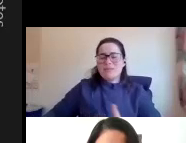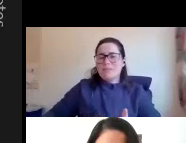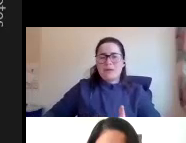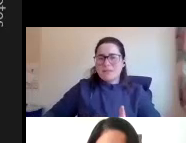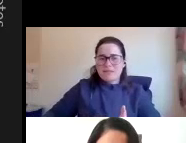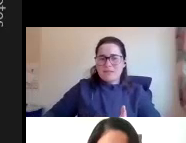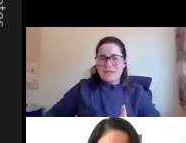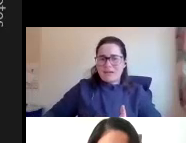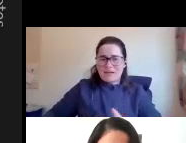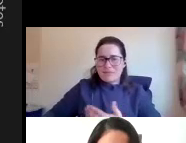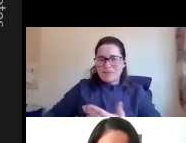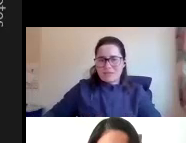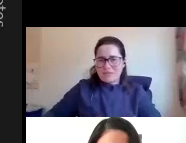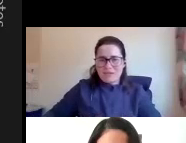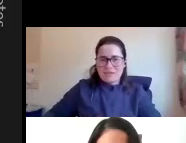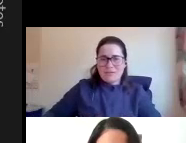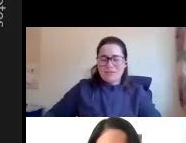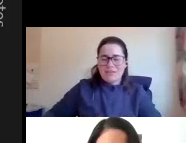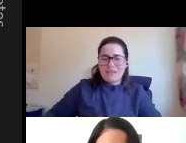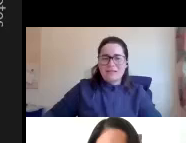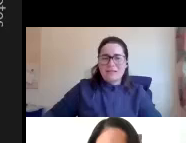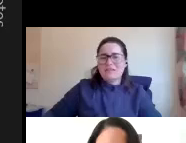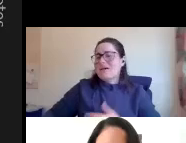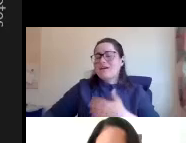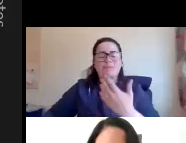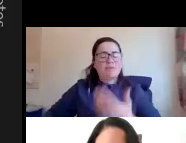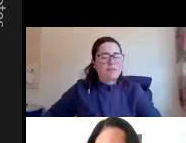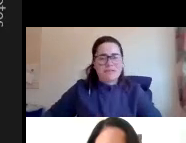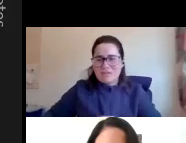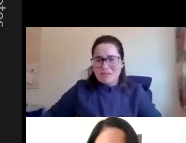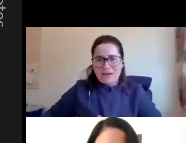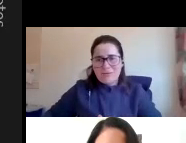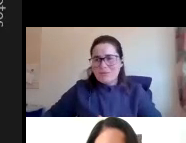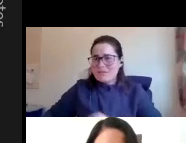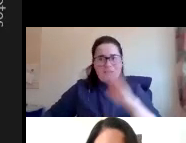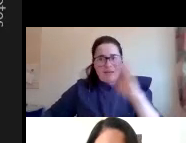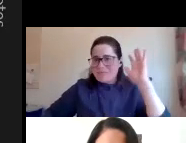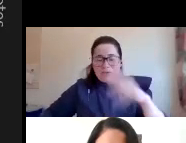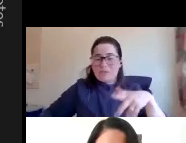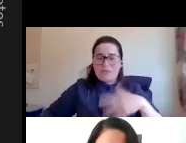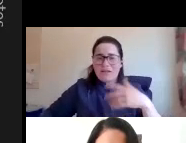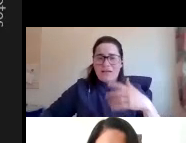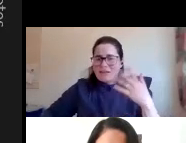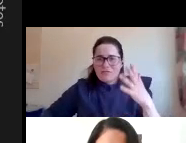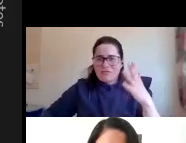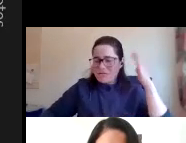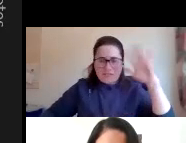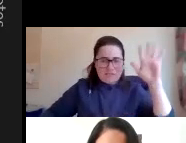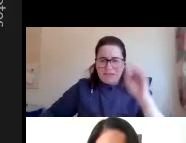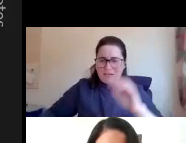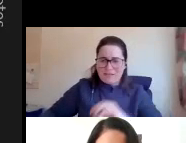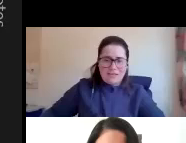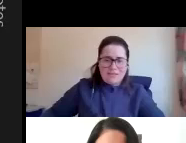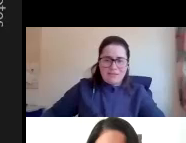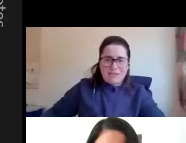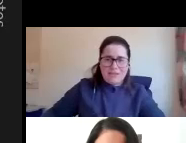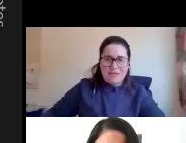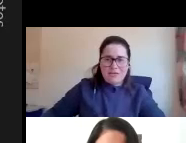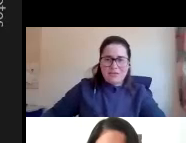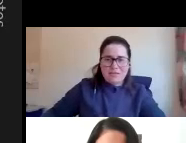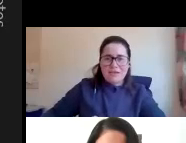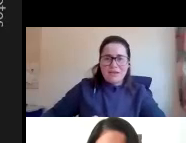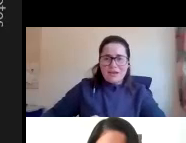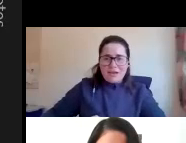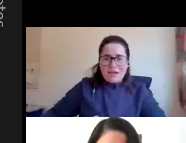donde principalmente está la reforestación en las cuencas altas, hay protección de taludes, hay protección de laderas con taludes, hay enésima cantidad